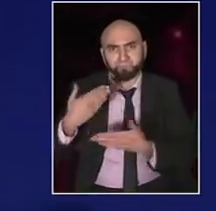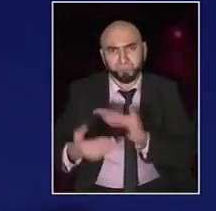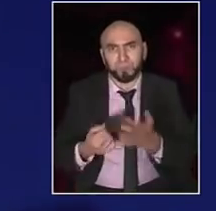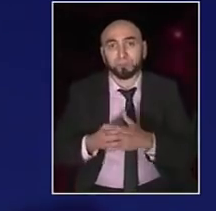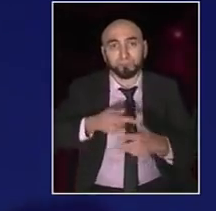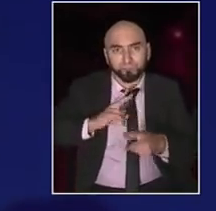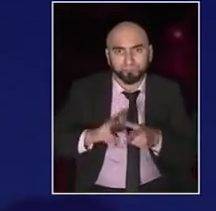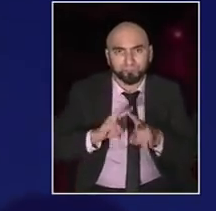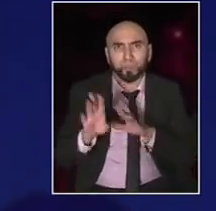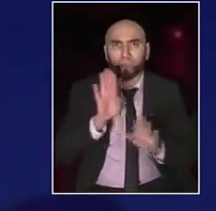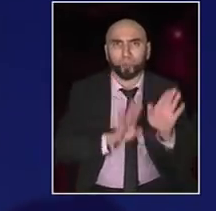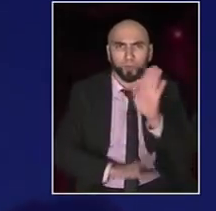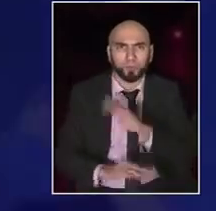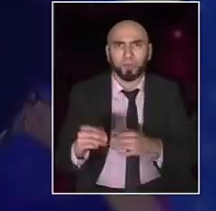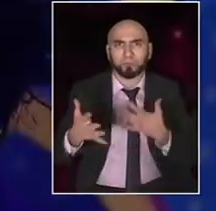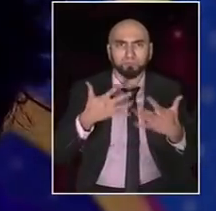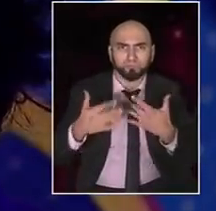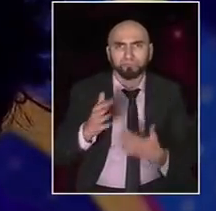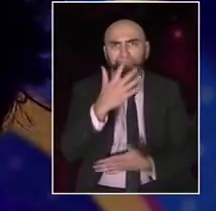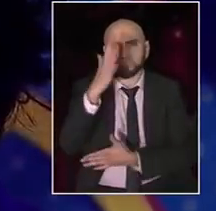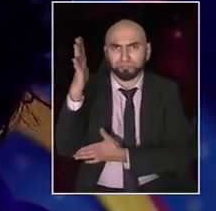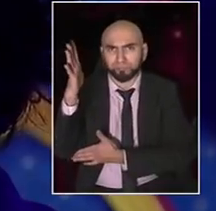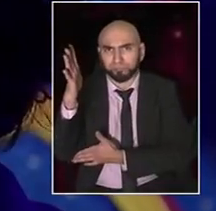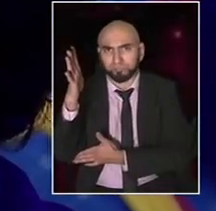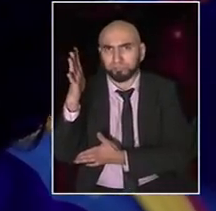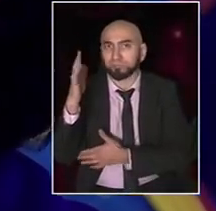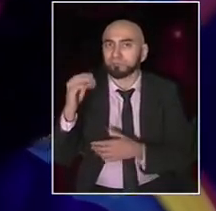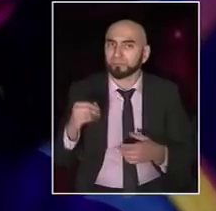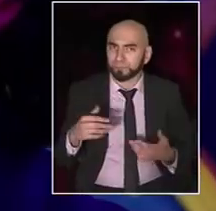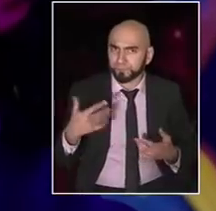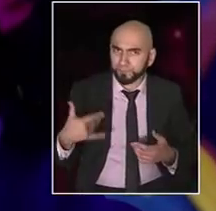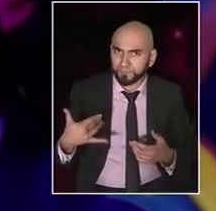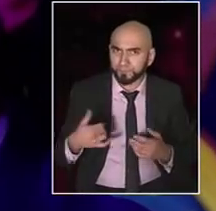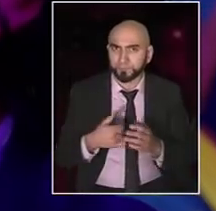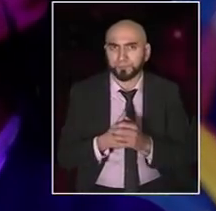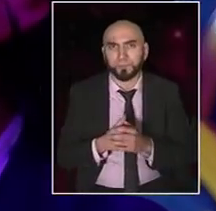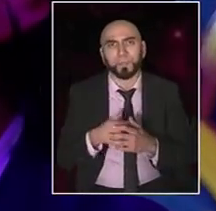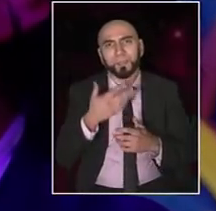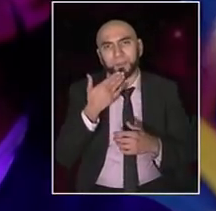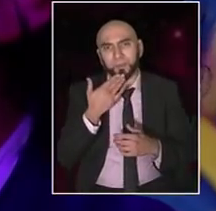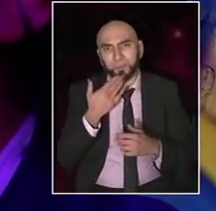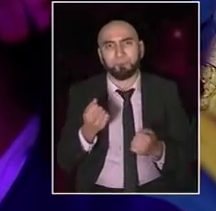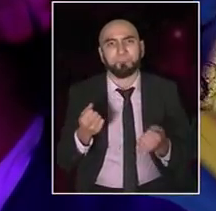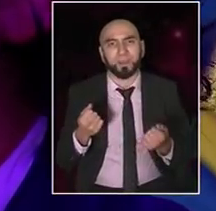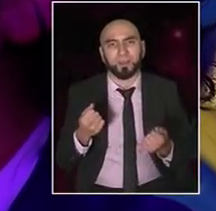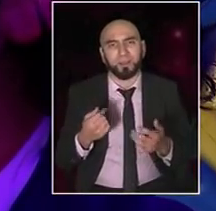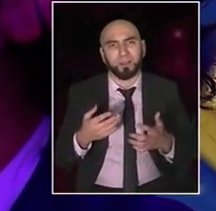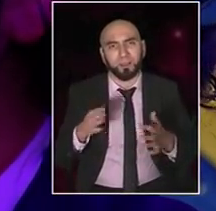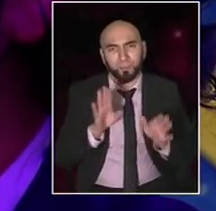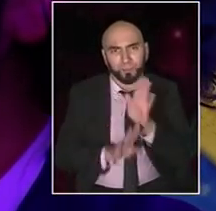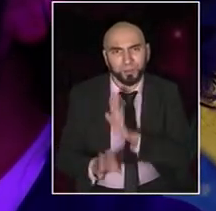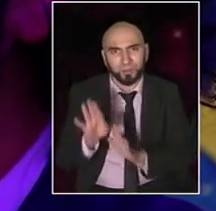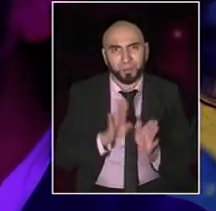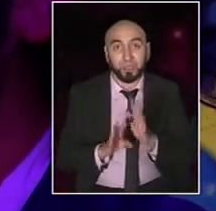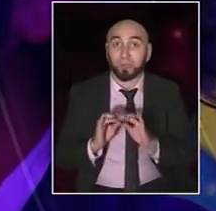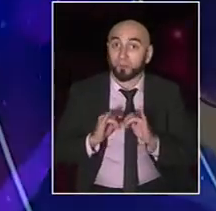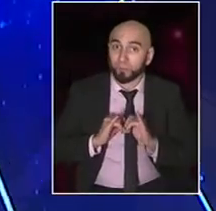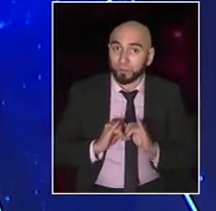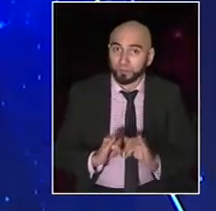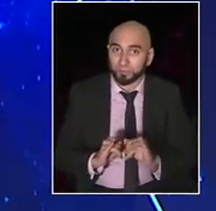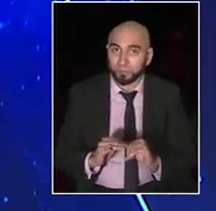cuidado del medio ambiente sean dos caras de la misma moneda, para manejar y proteger grandes cantidades de datos y para